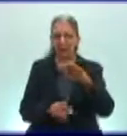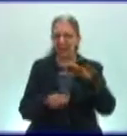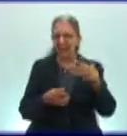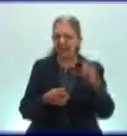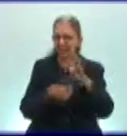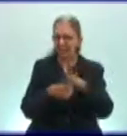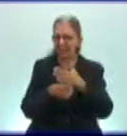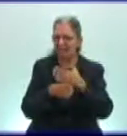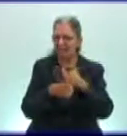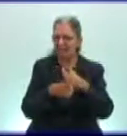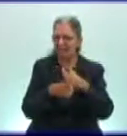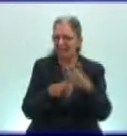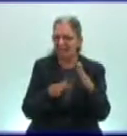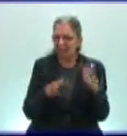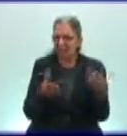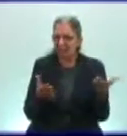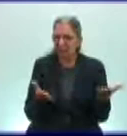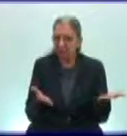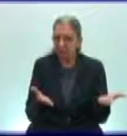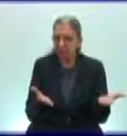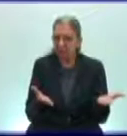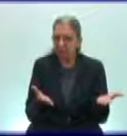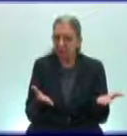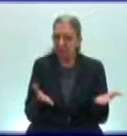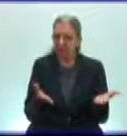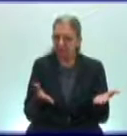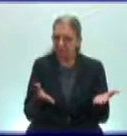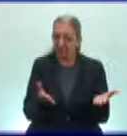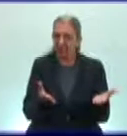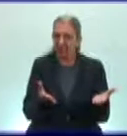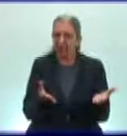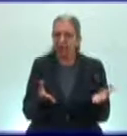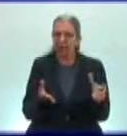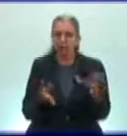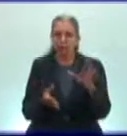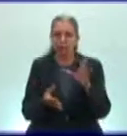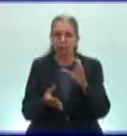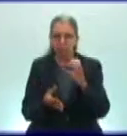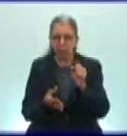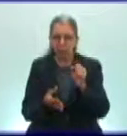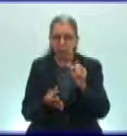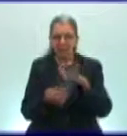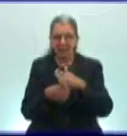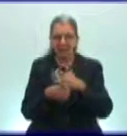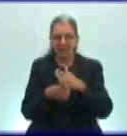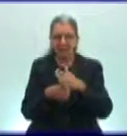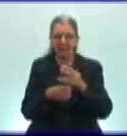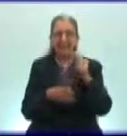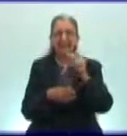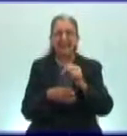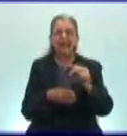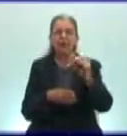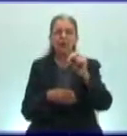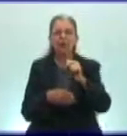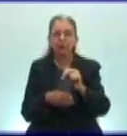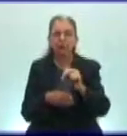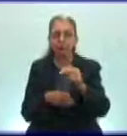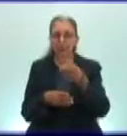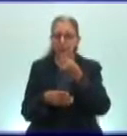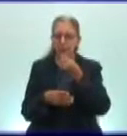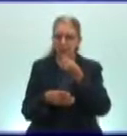diferencian estos núcleos de átomos que hemos representado? Bueno, que ellos difieren en la cantidad de neutrones. Pueden